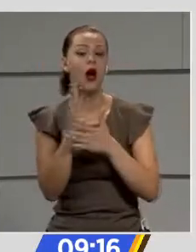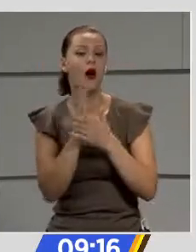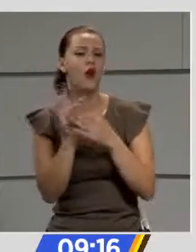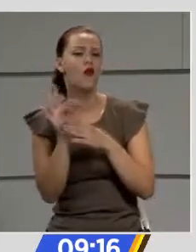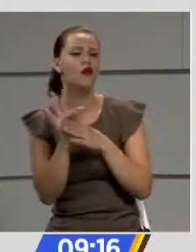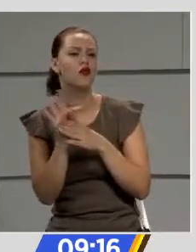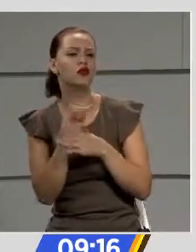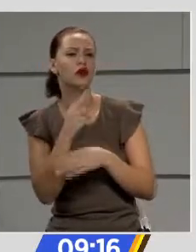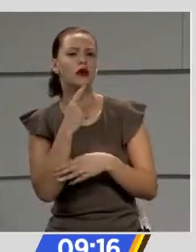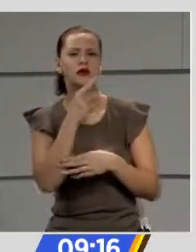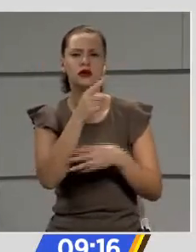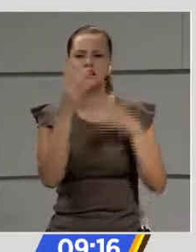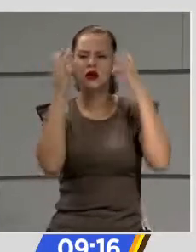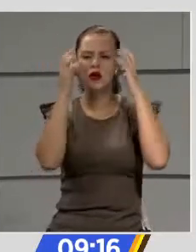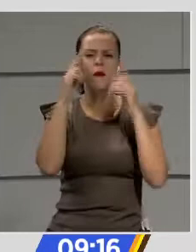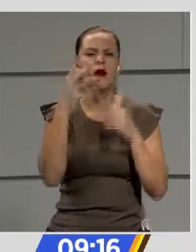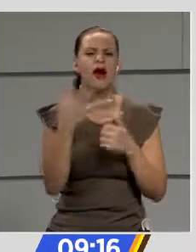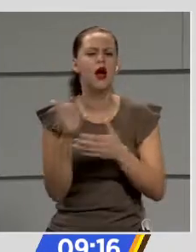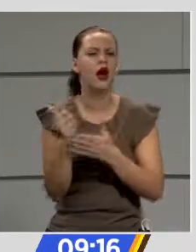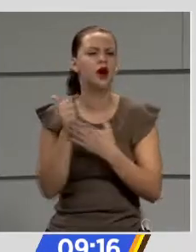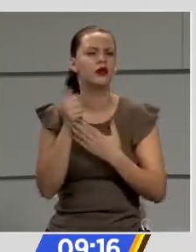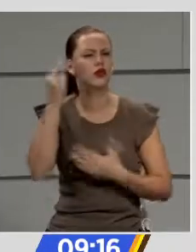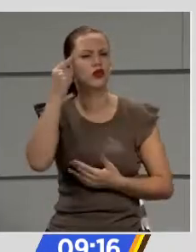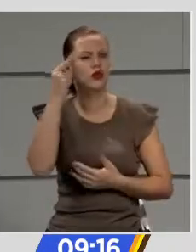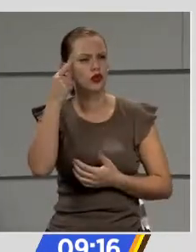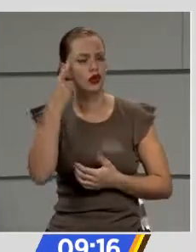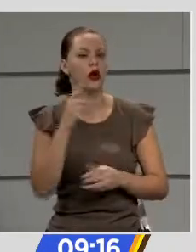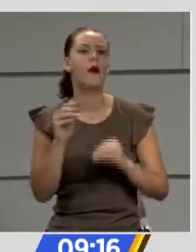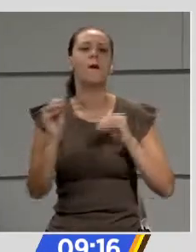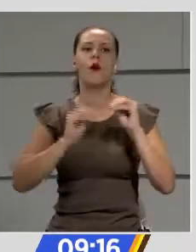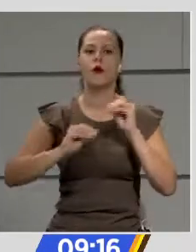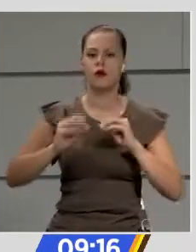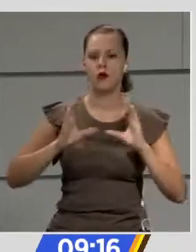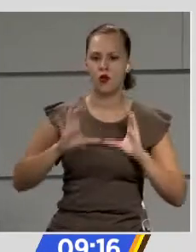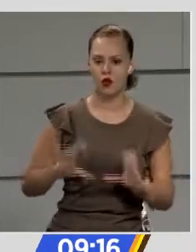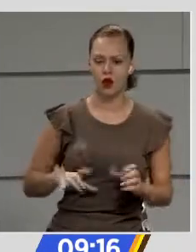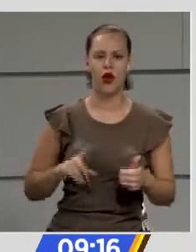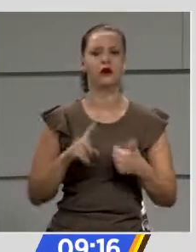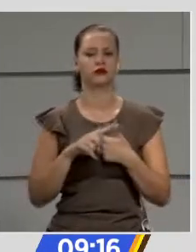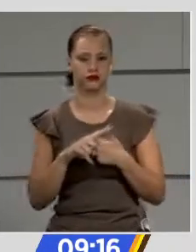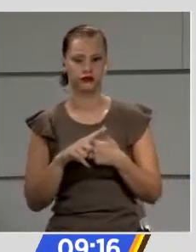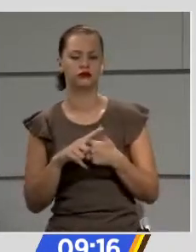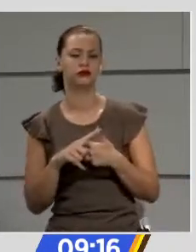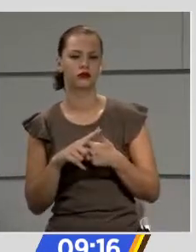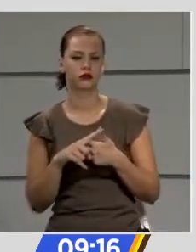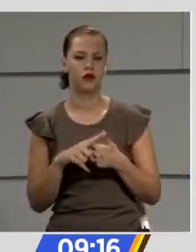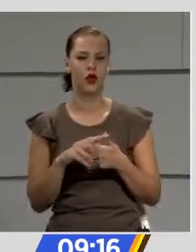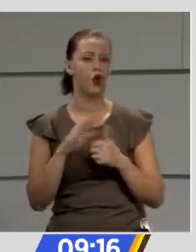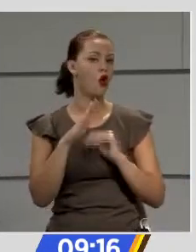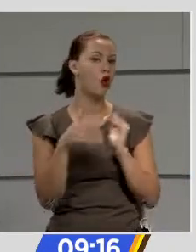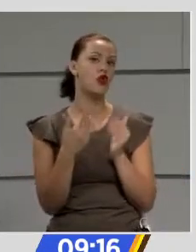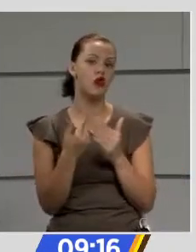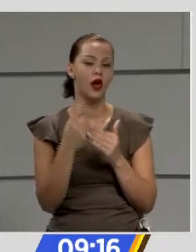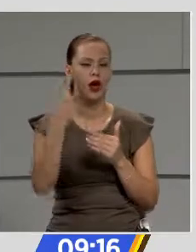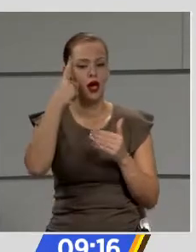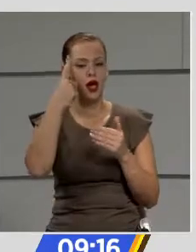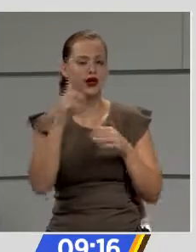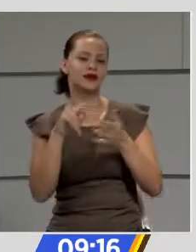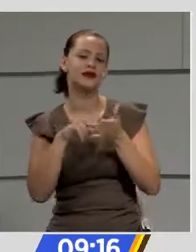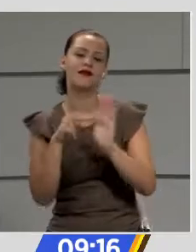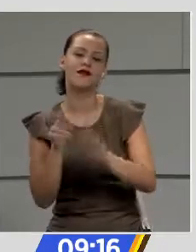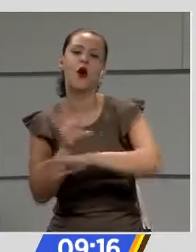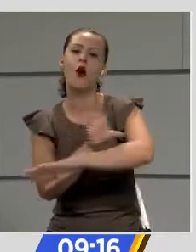nos mencionó ahora el video acerca del cerebro? Los movimientos de nuestro cuerpo. Todo, ¿verdad? Todo. Todo. Es la todo, máquina. Es la computadora, dijo